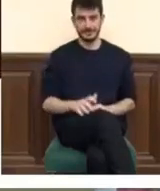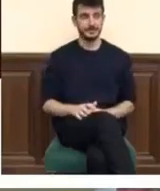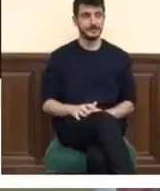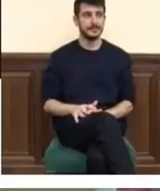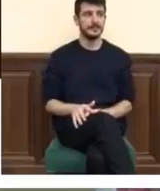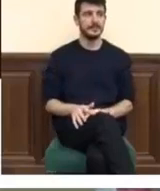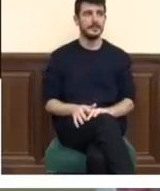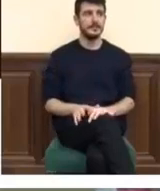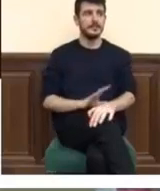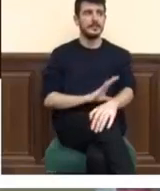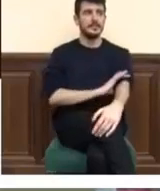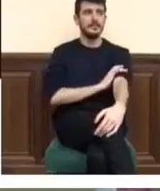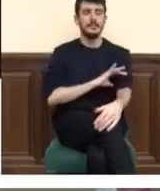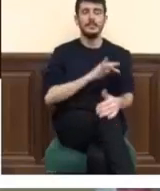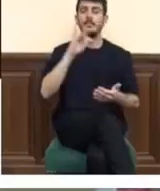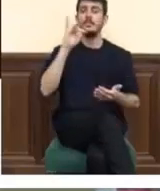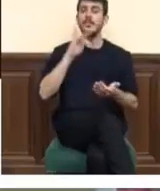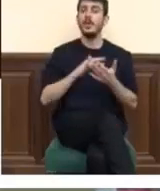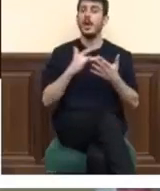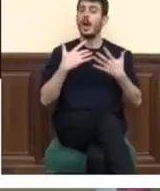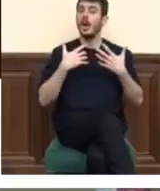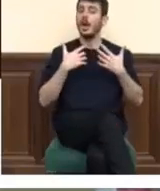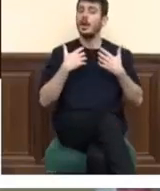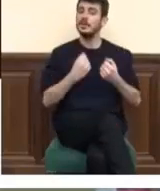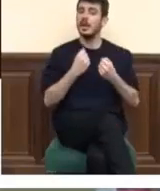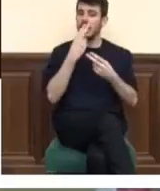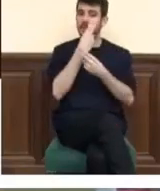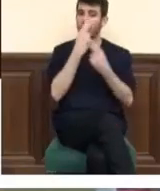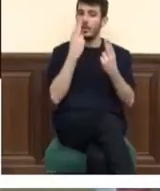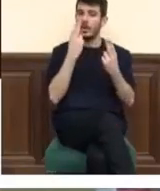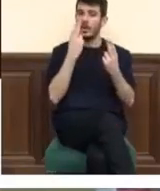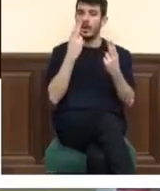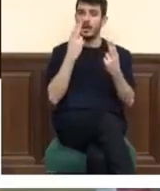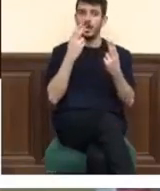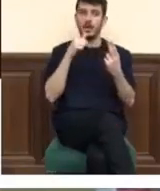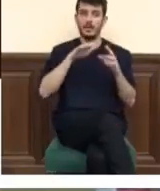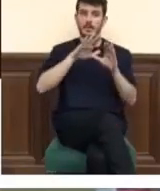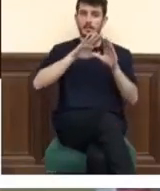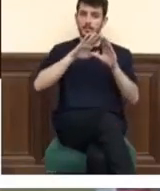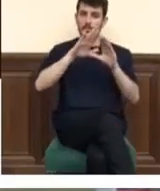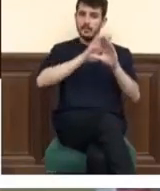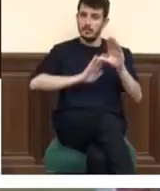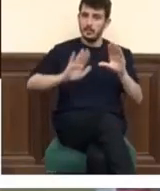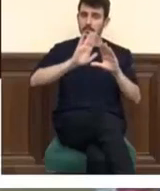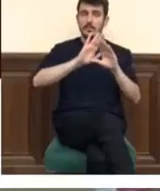Desde luego, lo que está ocurriendo con la sanidad pública de nuestra región,